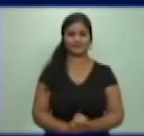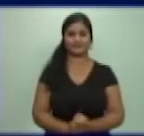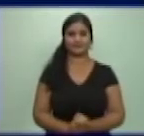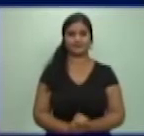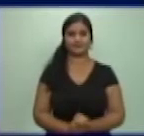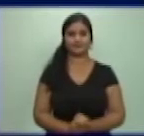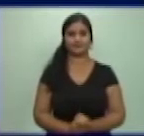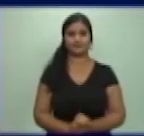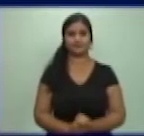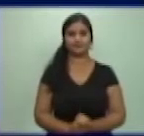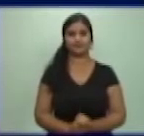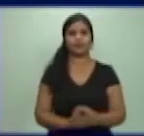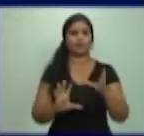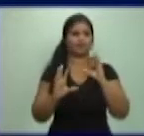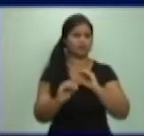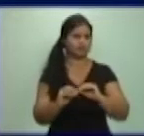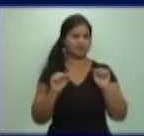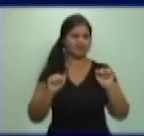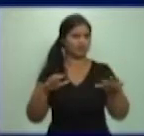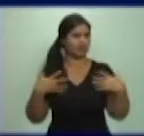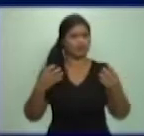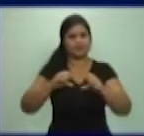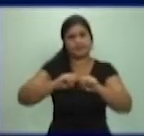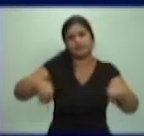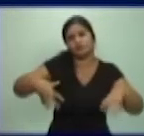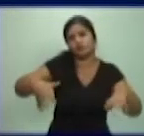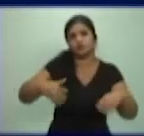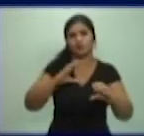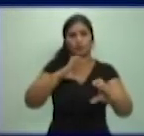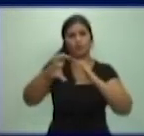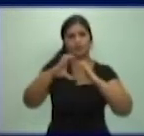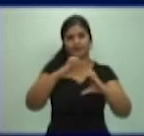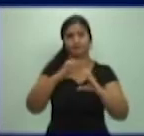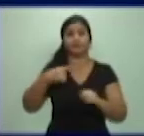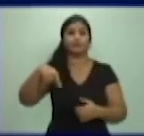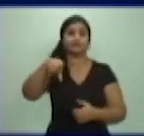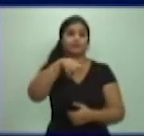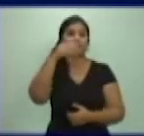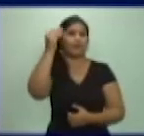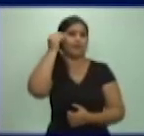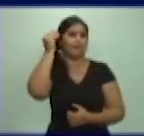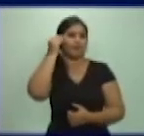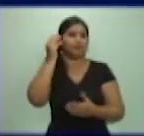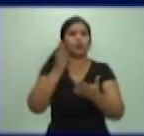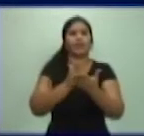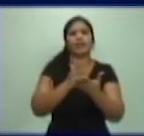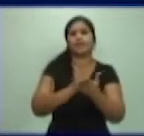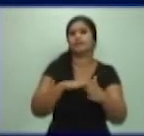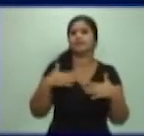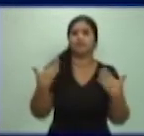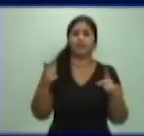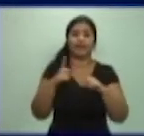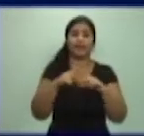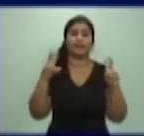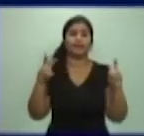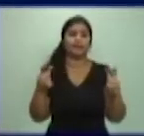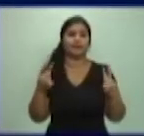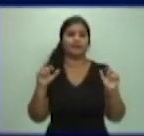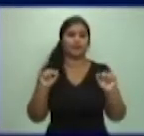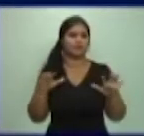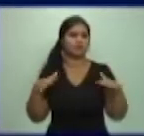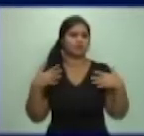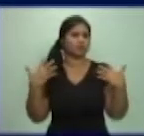Dice esta situación comunicativa: en clases aprendiste que el tema en toda obra literaria constituye su núcleo